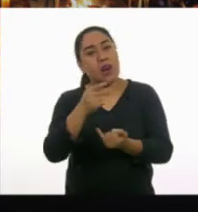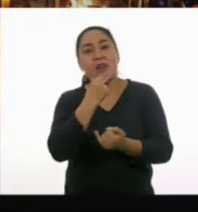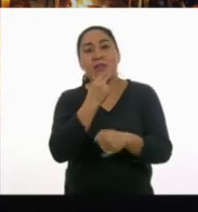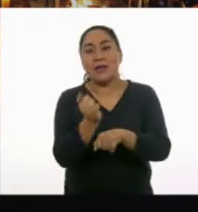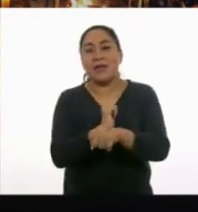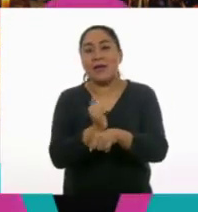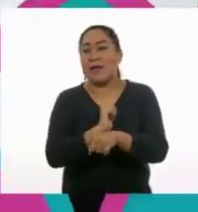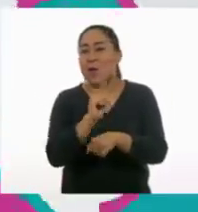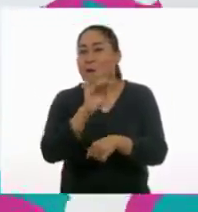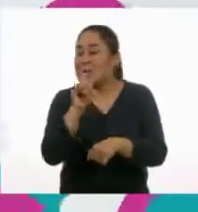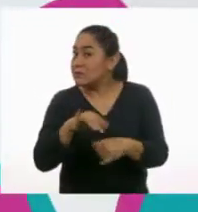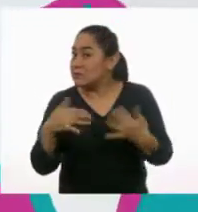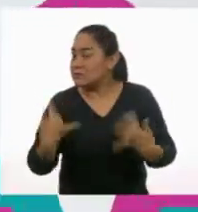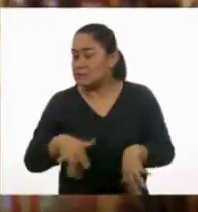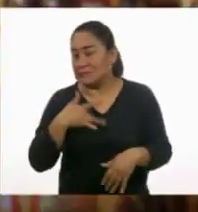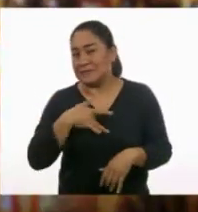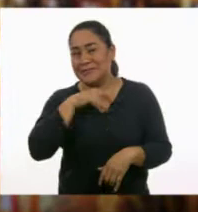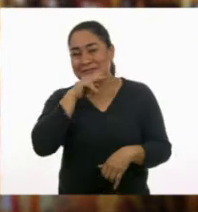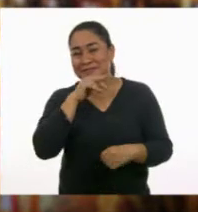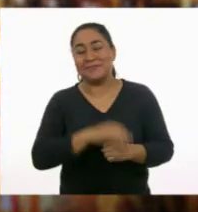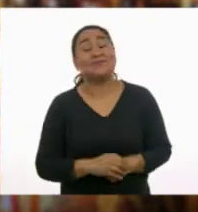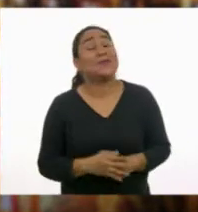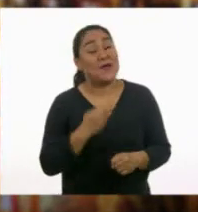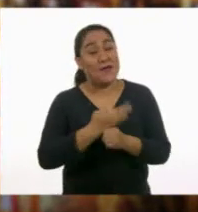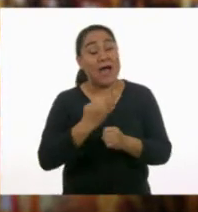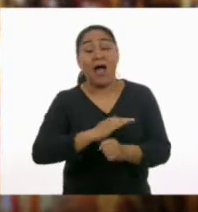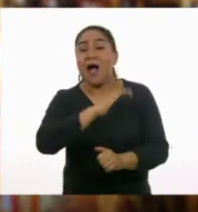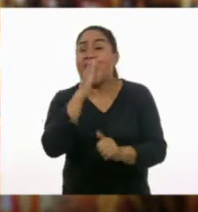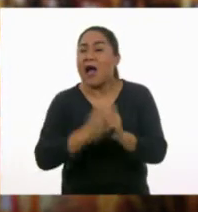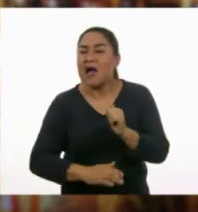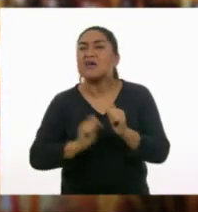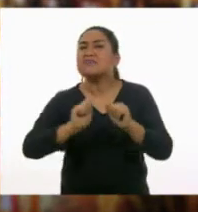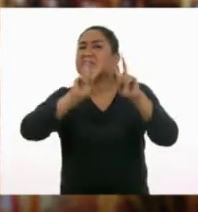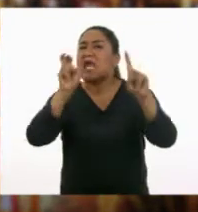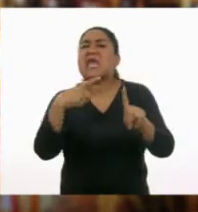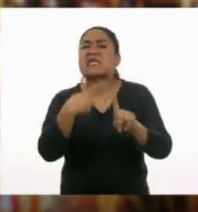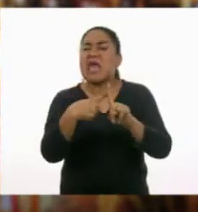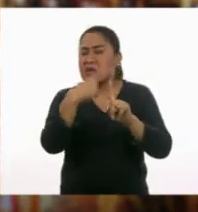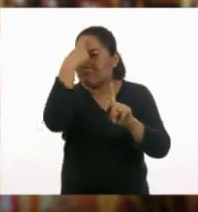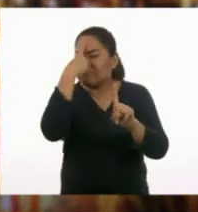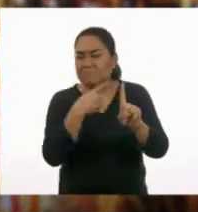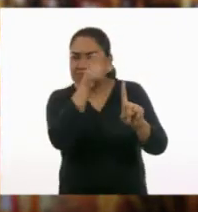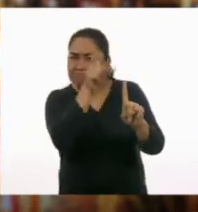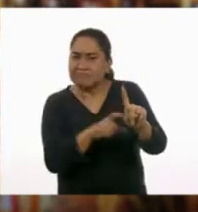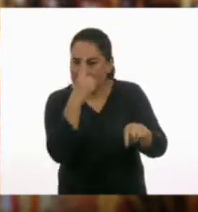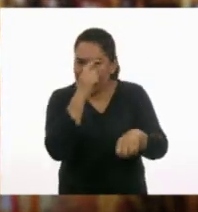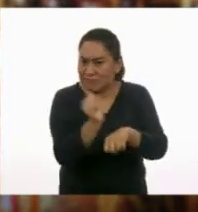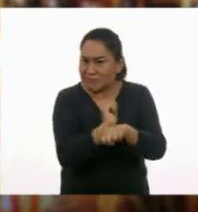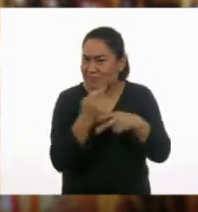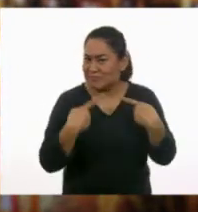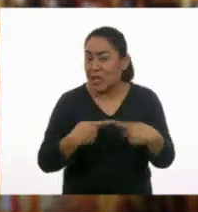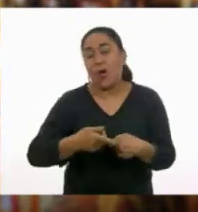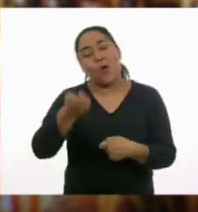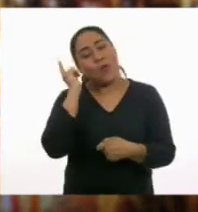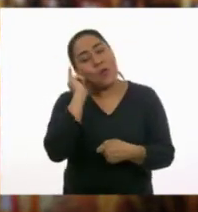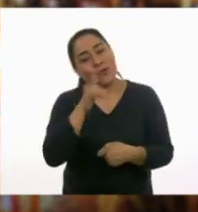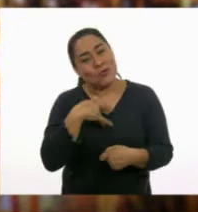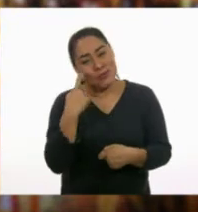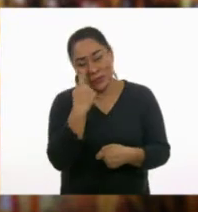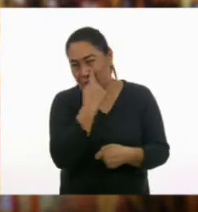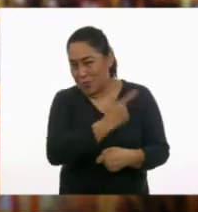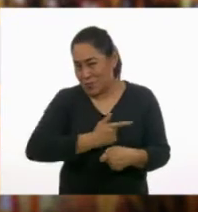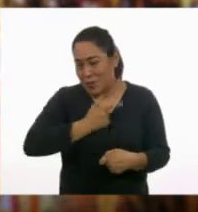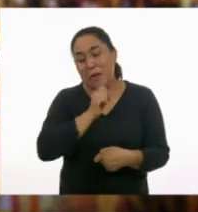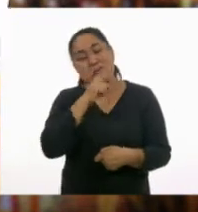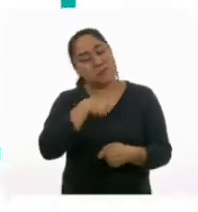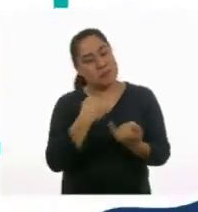preocupación. Hemos terminado con ¿quién será ese personaje que anda ahí? Y espero lo hayan disfrutado tanto como Elvira y yo.